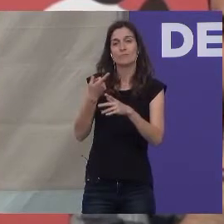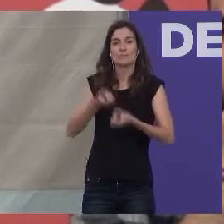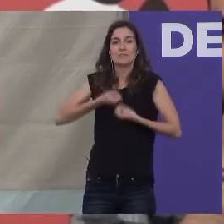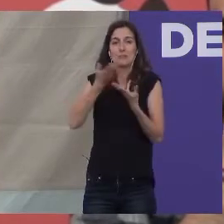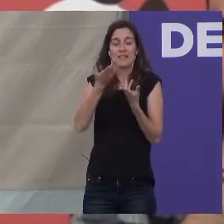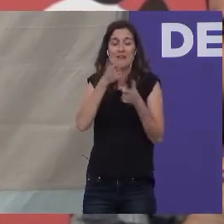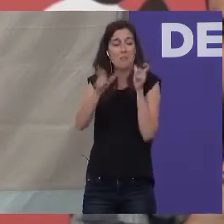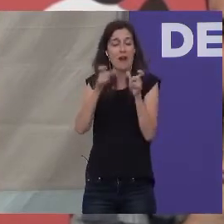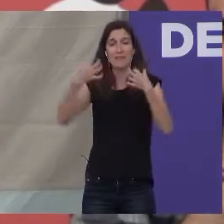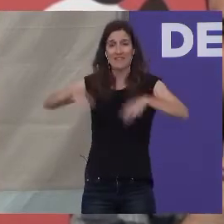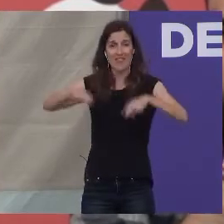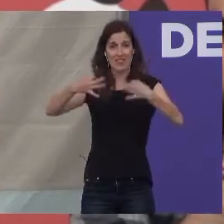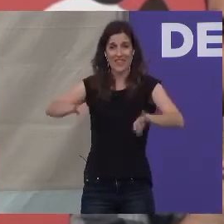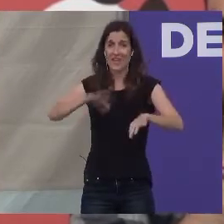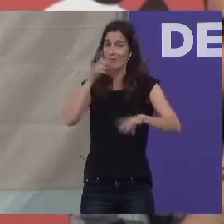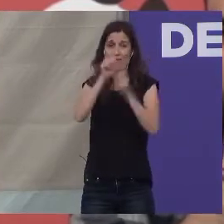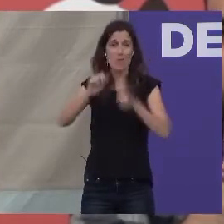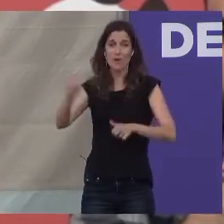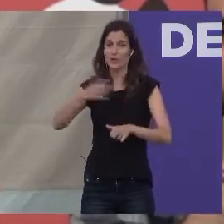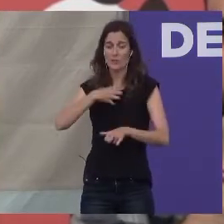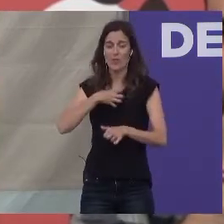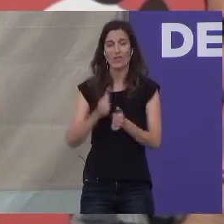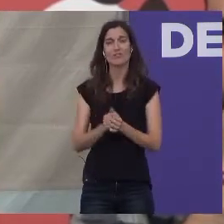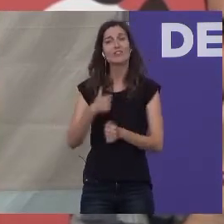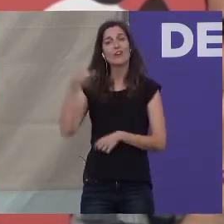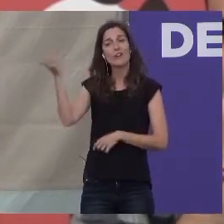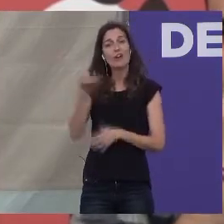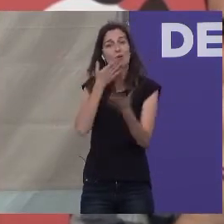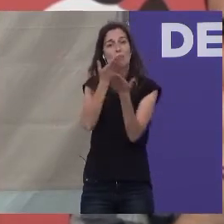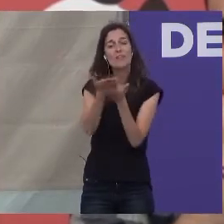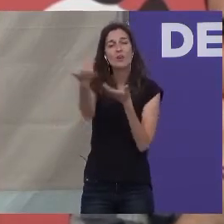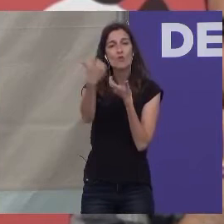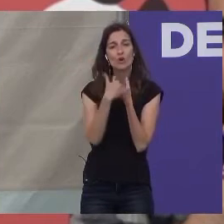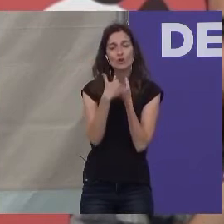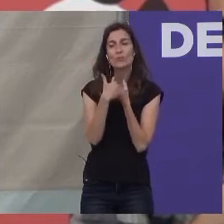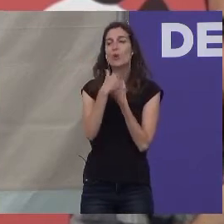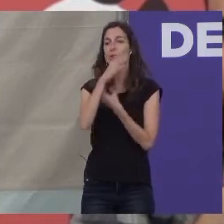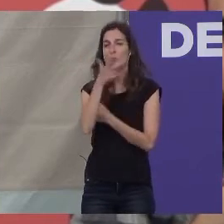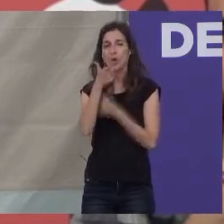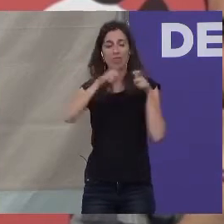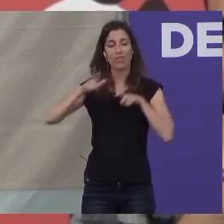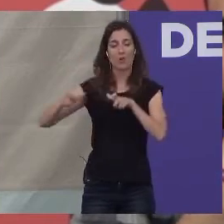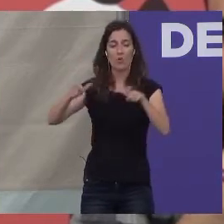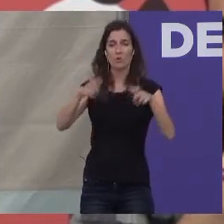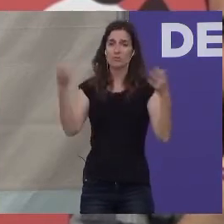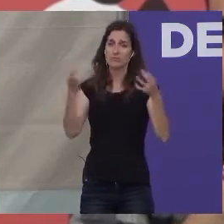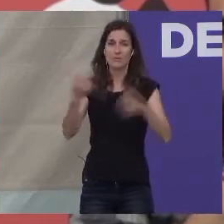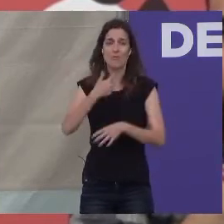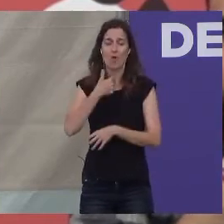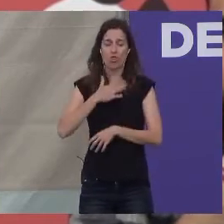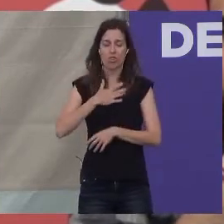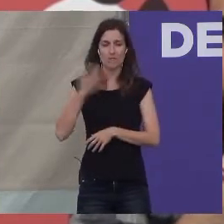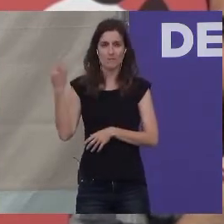sencillas? Pues no podría ser de otra forma. Yo vengo a pediros vuestro voto porque los círculos deben ser la voz de